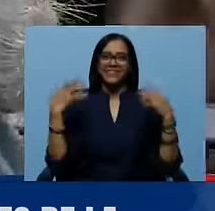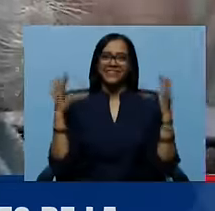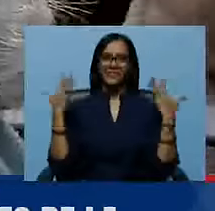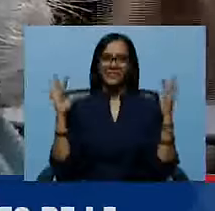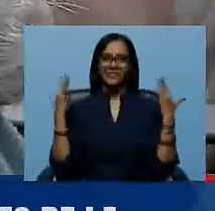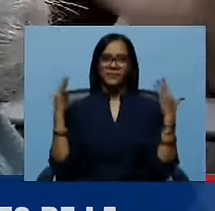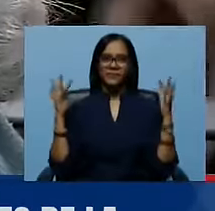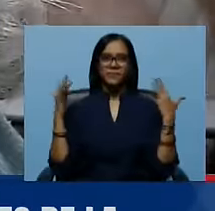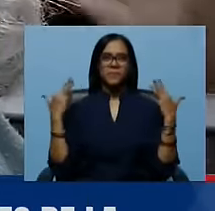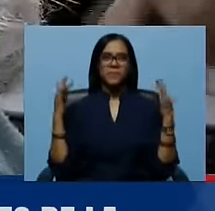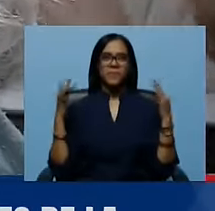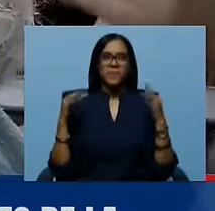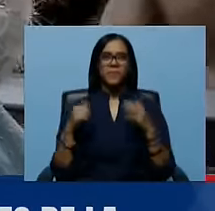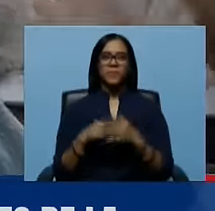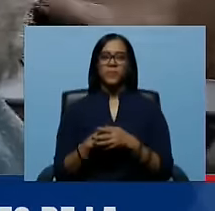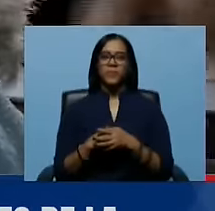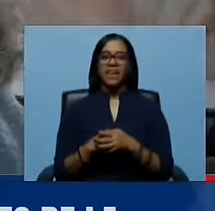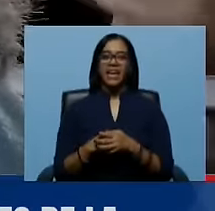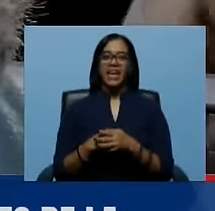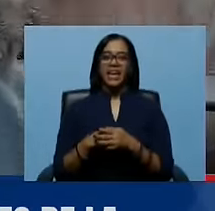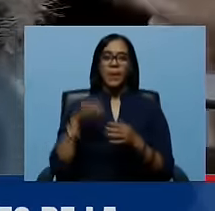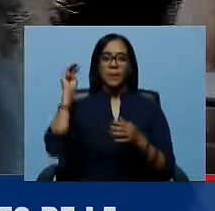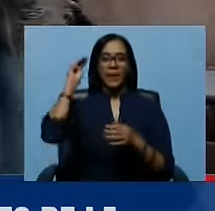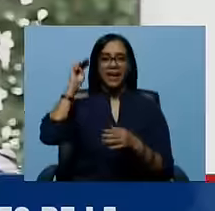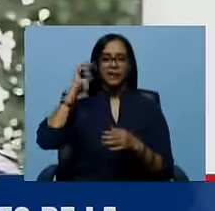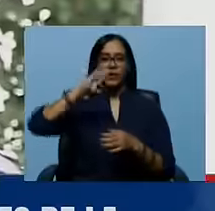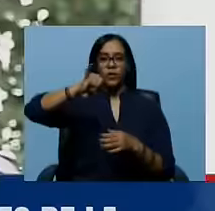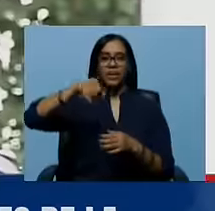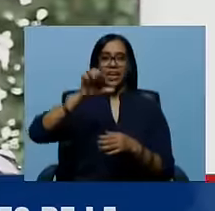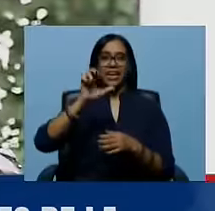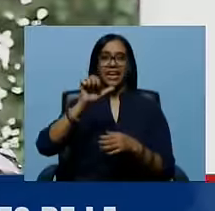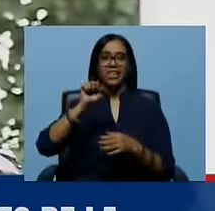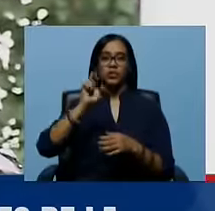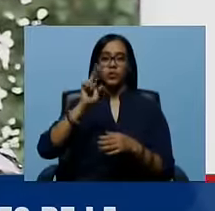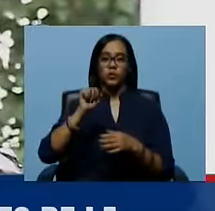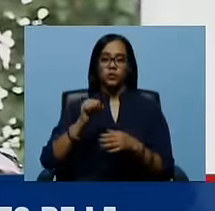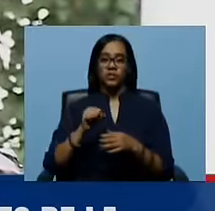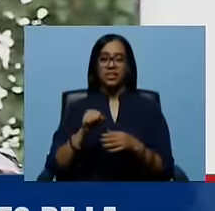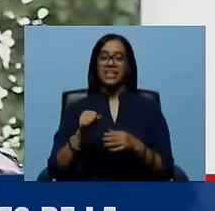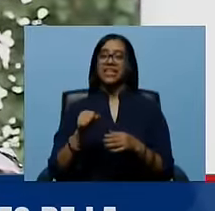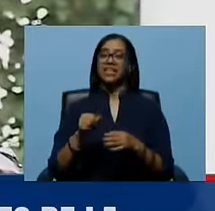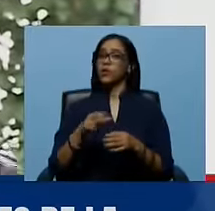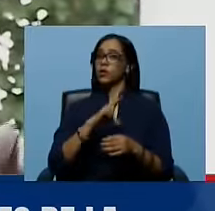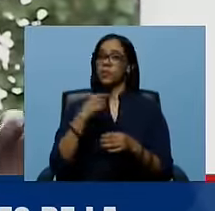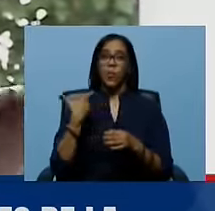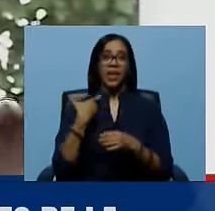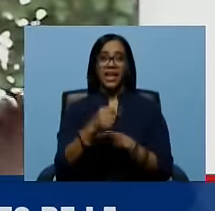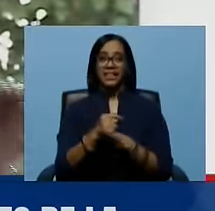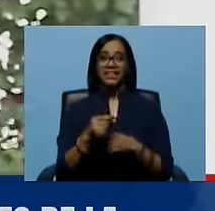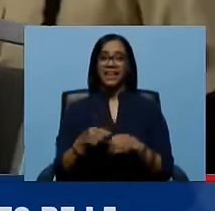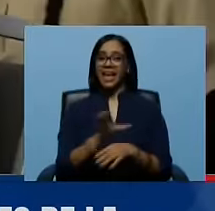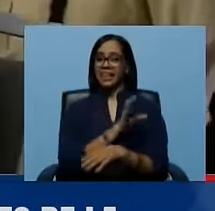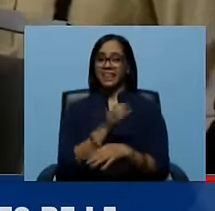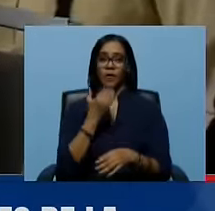El maestro Jesús Sevillano tampoco se puede ir sin cantarnos algo. Él trae